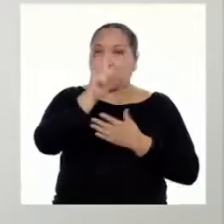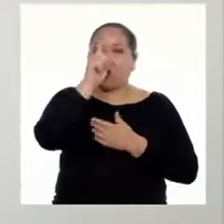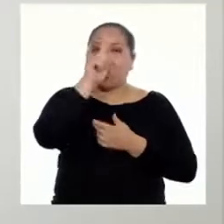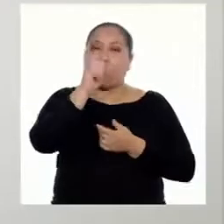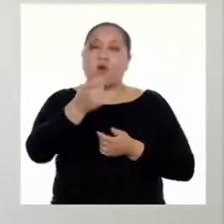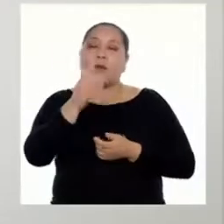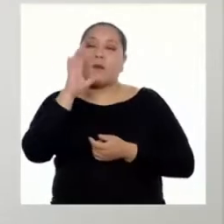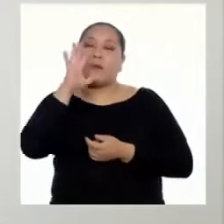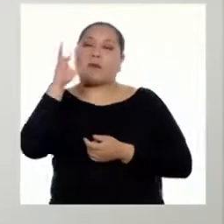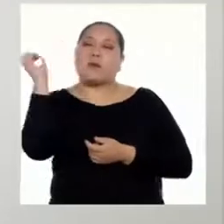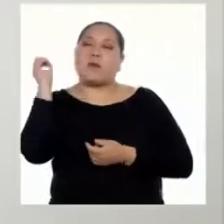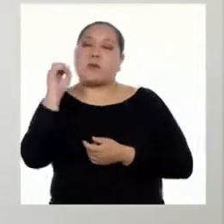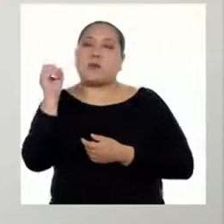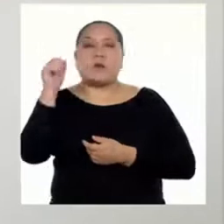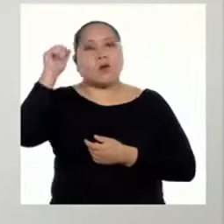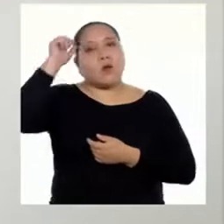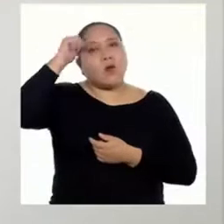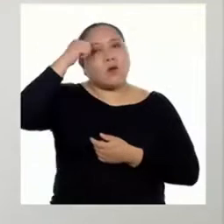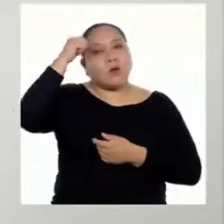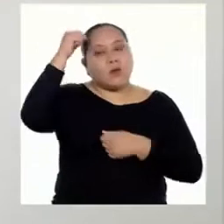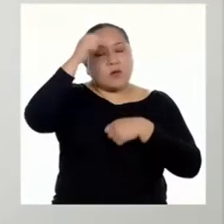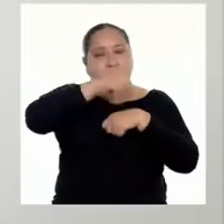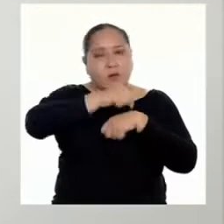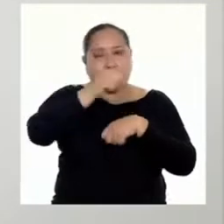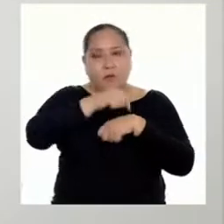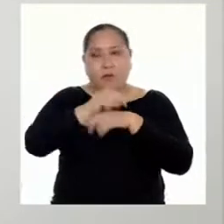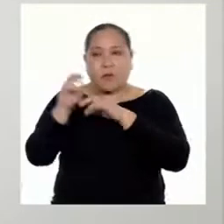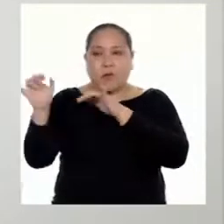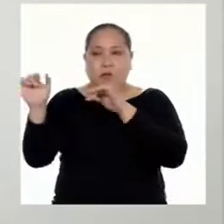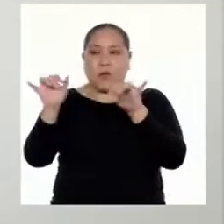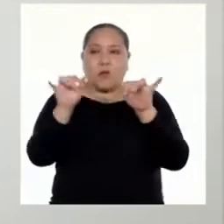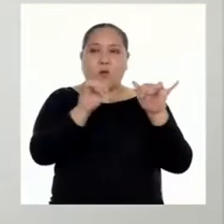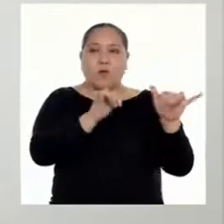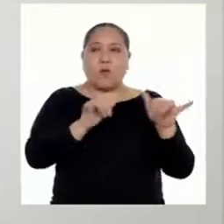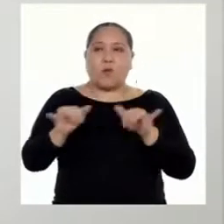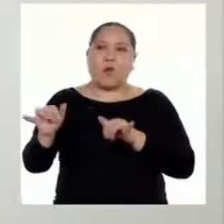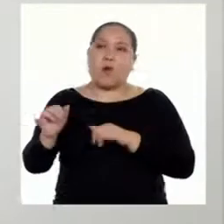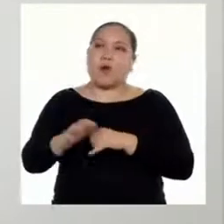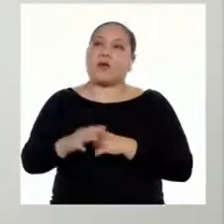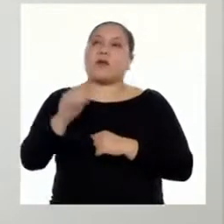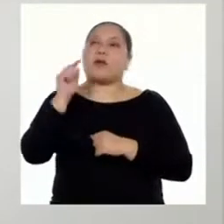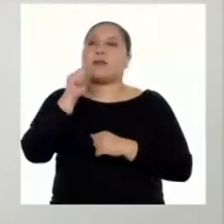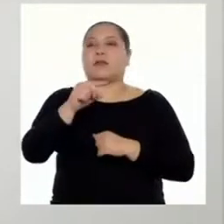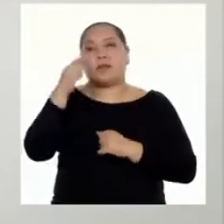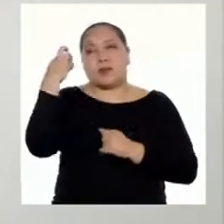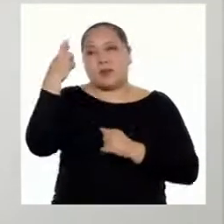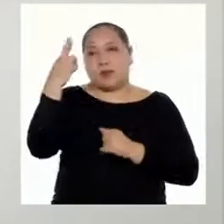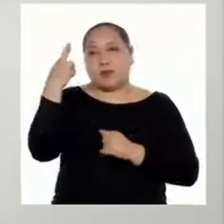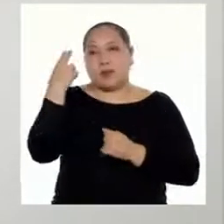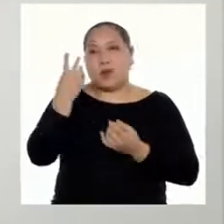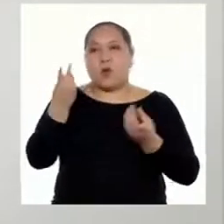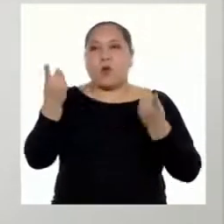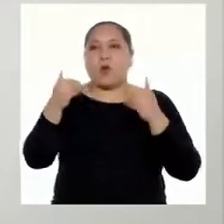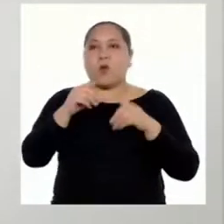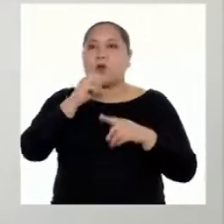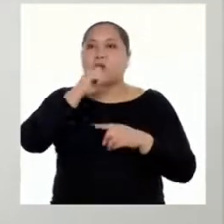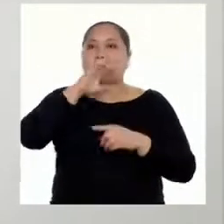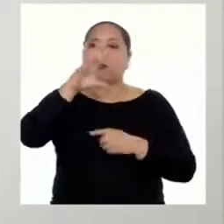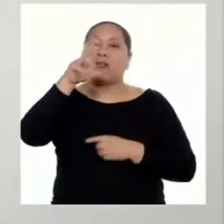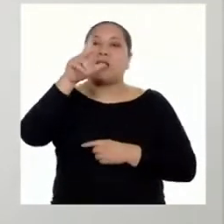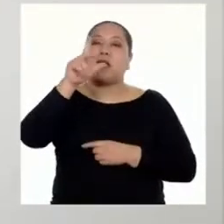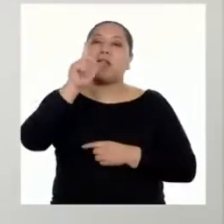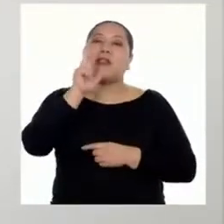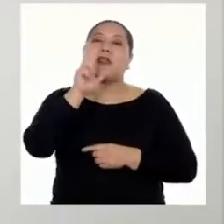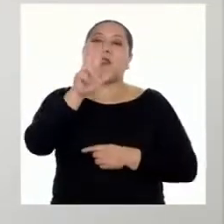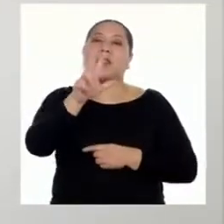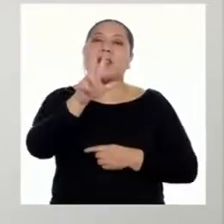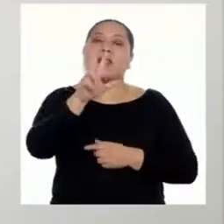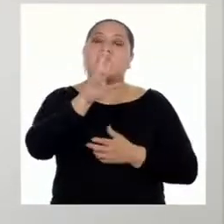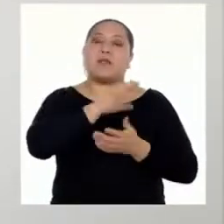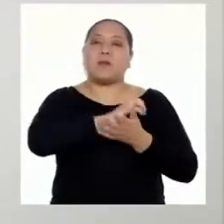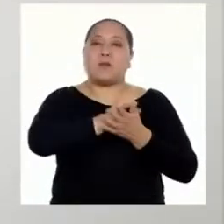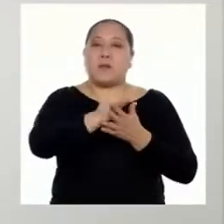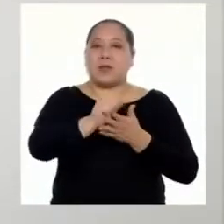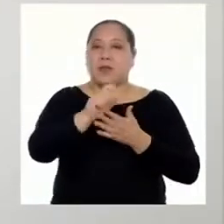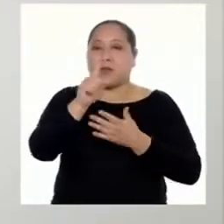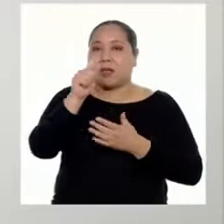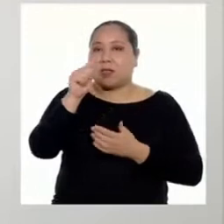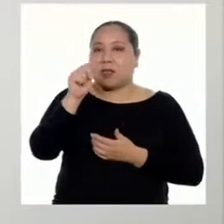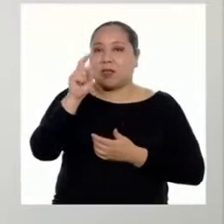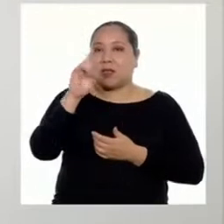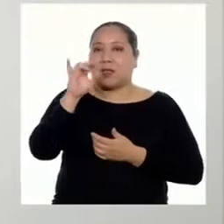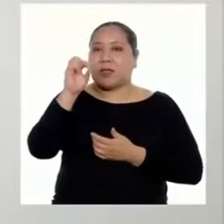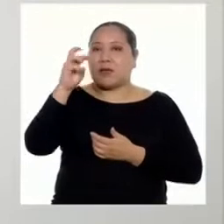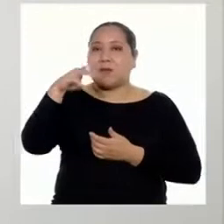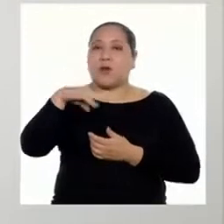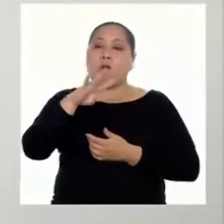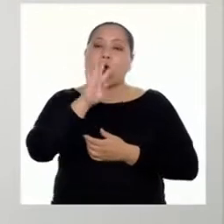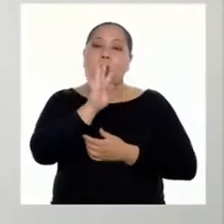Recordemos que las unidades de tiempo deben ser las mismas. Por eso, cuando se dice trimestral, se refiere a que el año